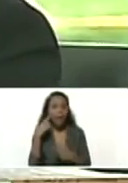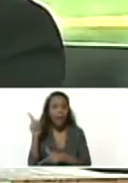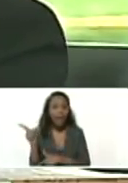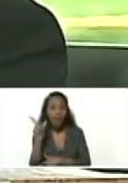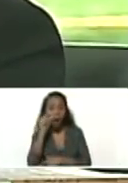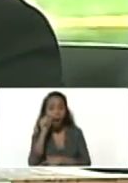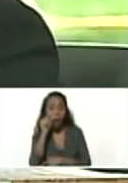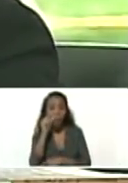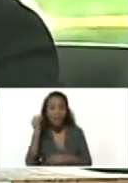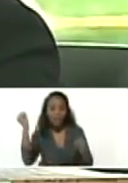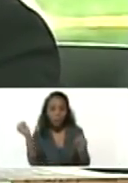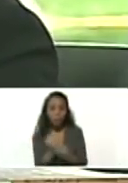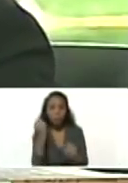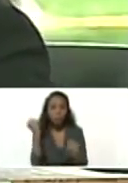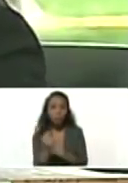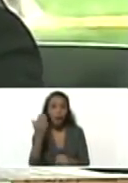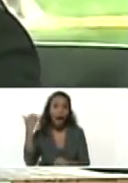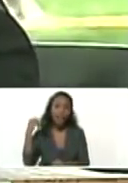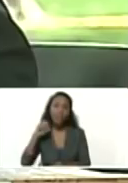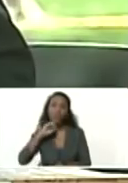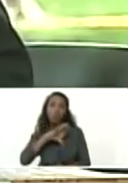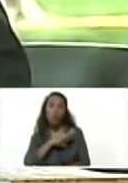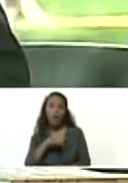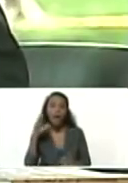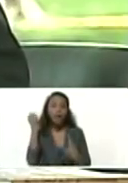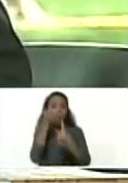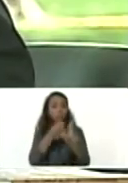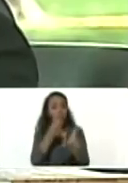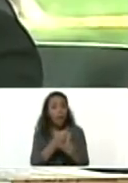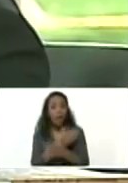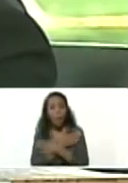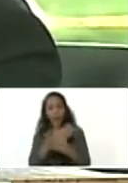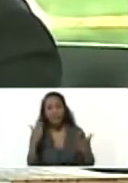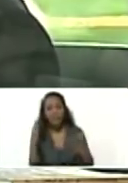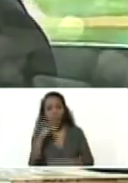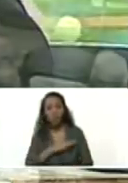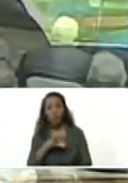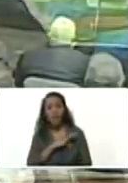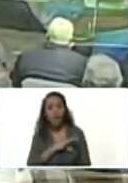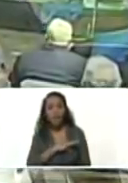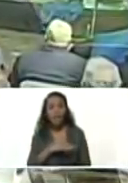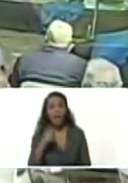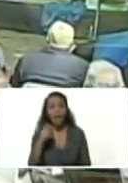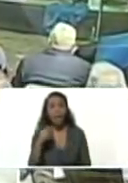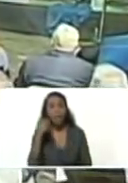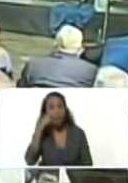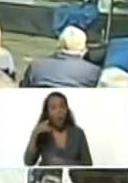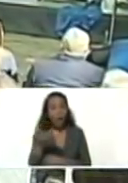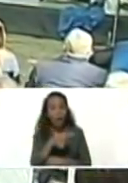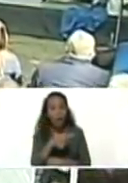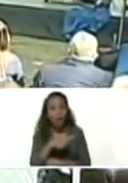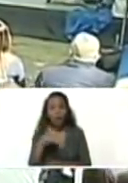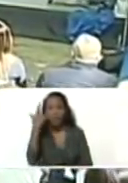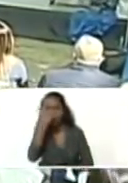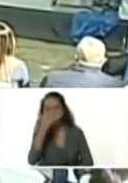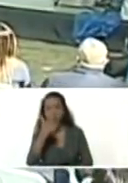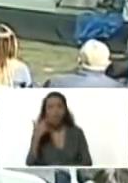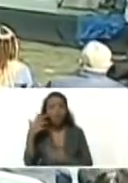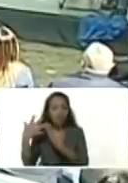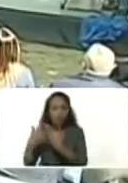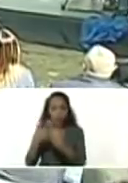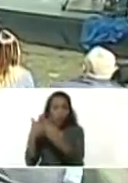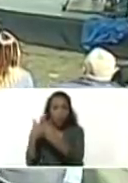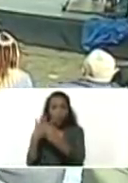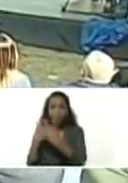a luchar por los beneficios sociales del pueblo excluido afrodescendiente en los Estados Unidos. Para